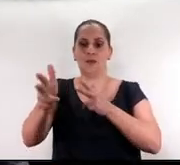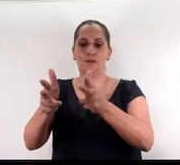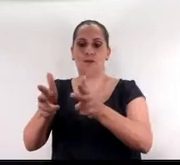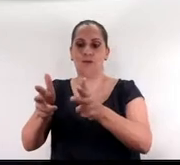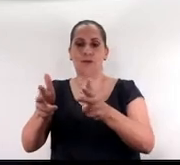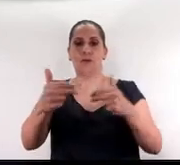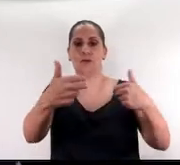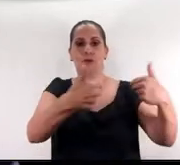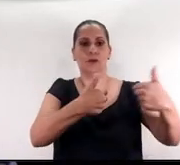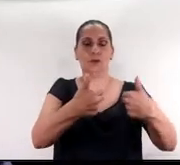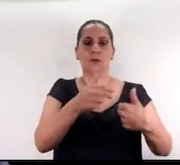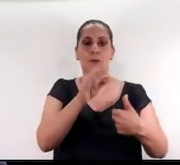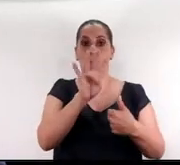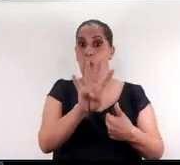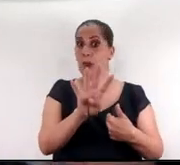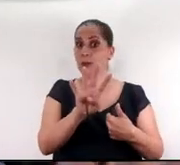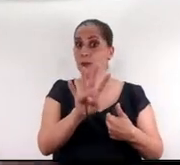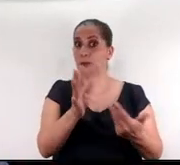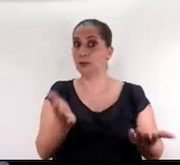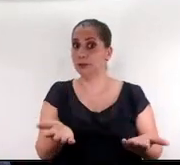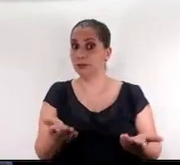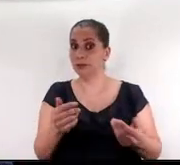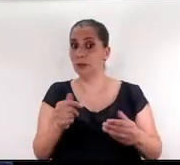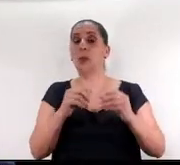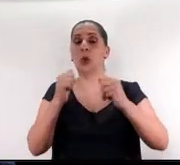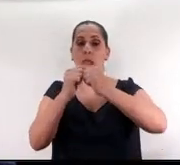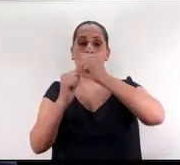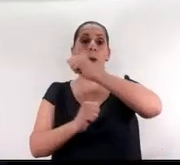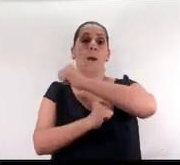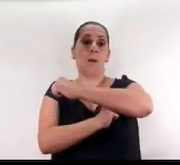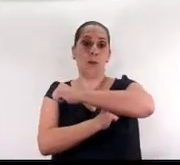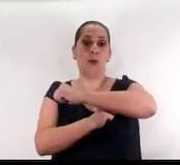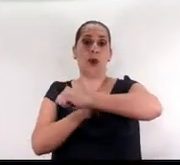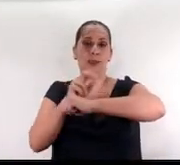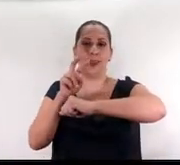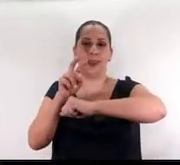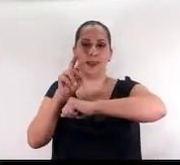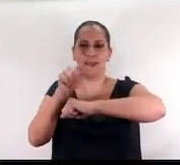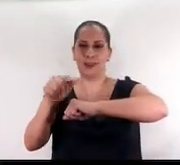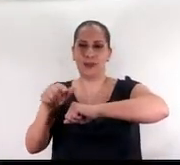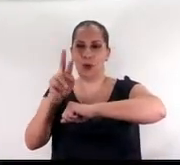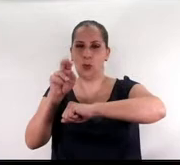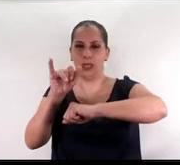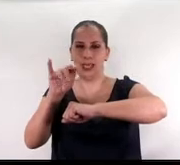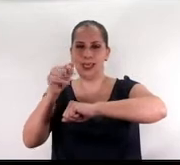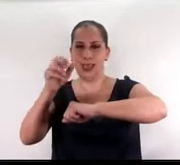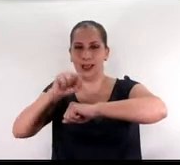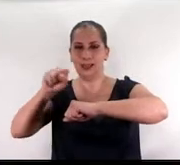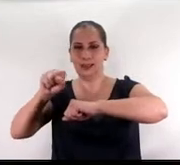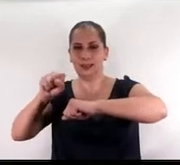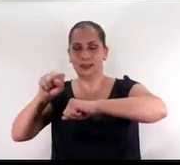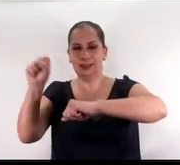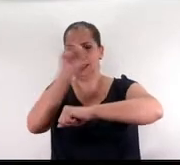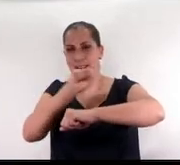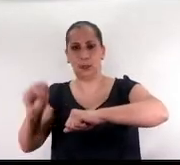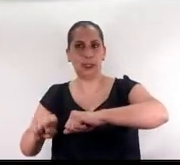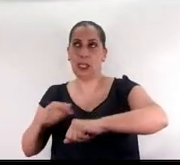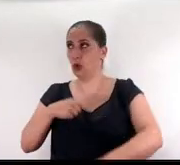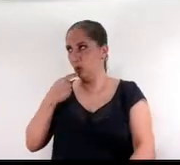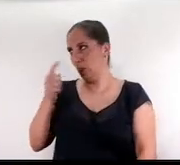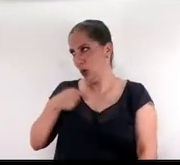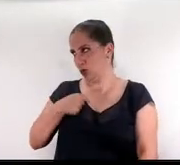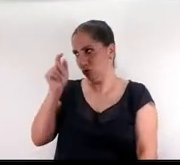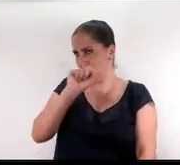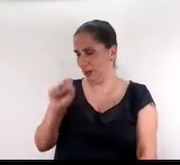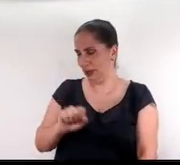se amplió a 4 carriles el puente sobre el Virilla, digamos el puente del Saprissa, no lo digo porque yo sea sapricista, sino